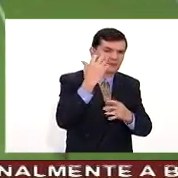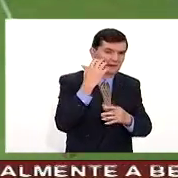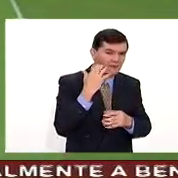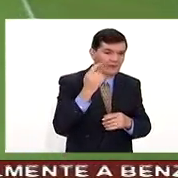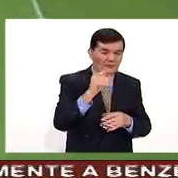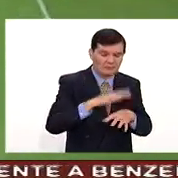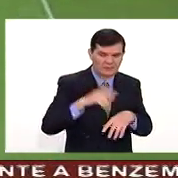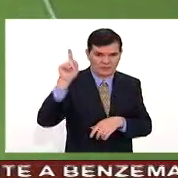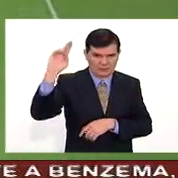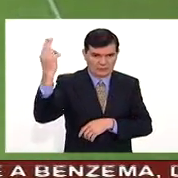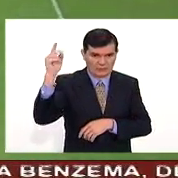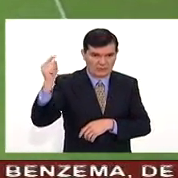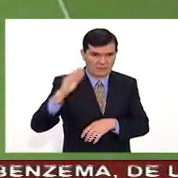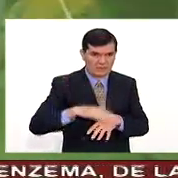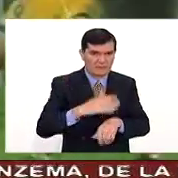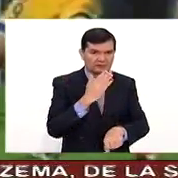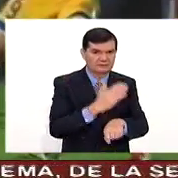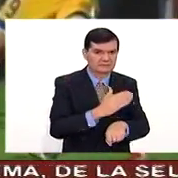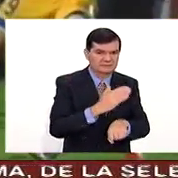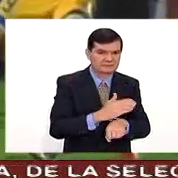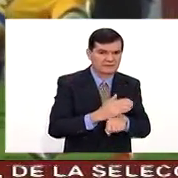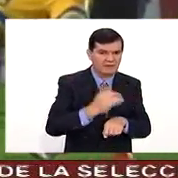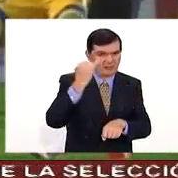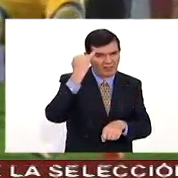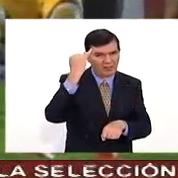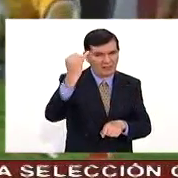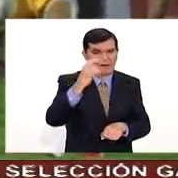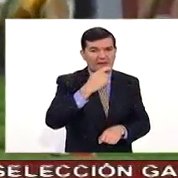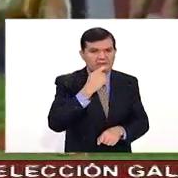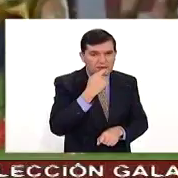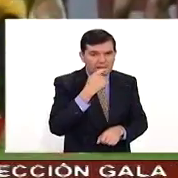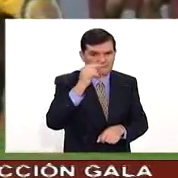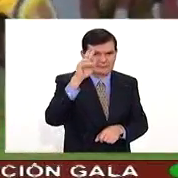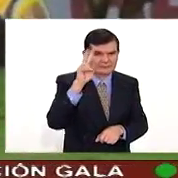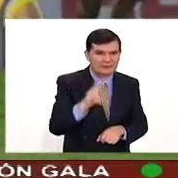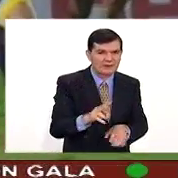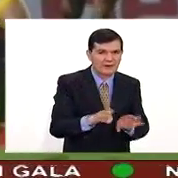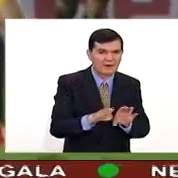Pumas arrancaba con esto, un penal que se inventa el árbitro. Muchos, la verdad,